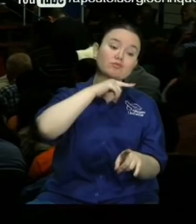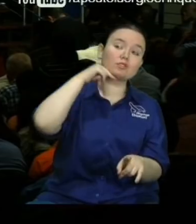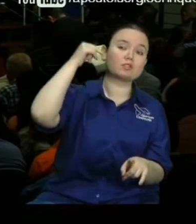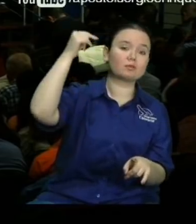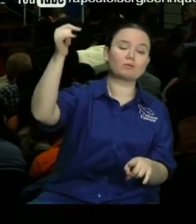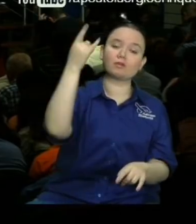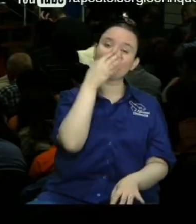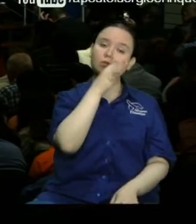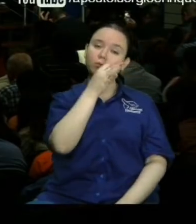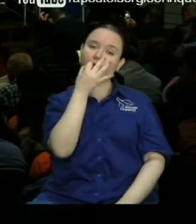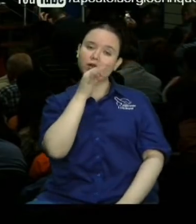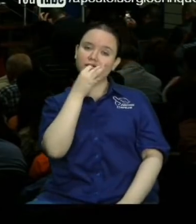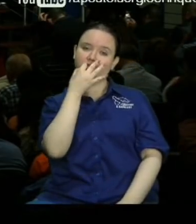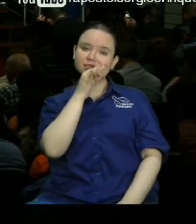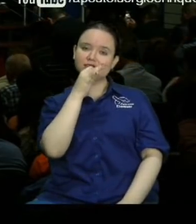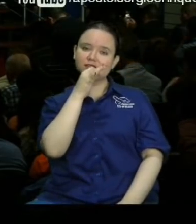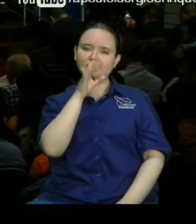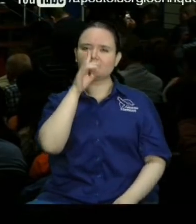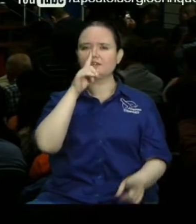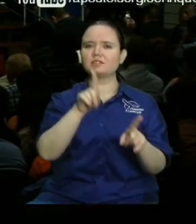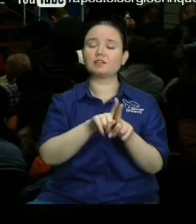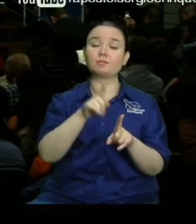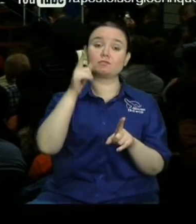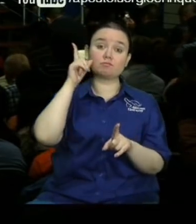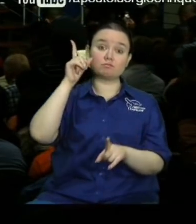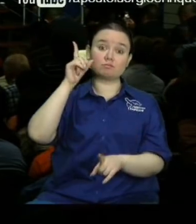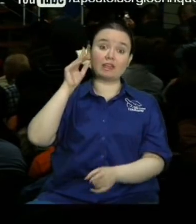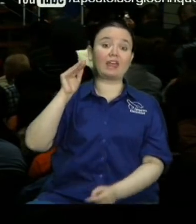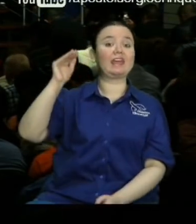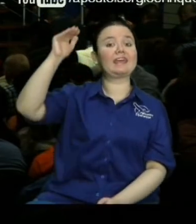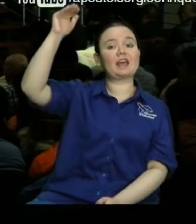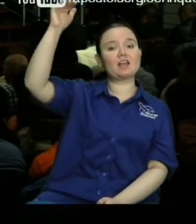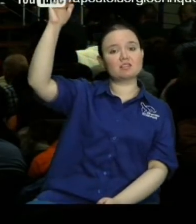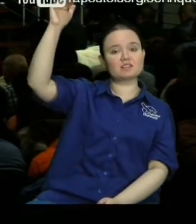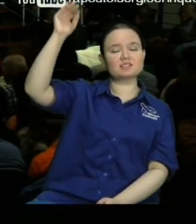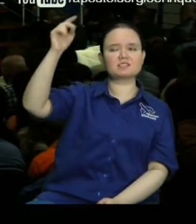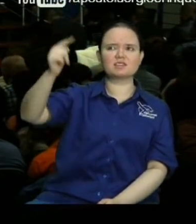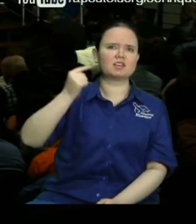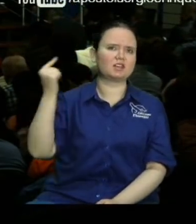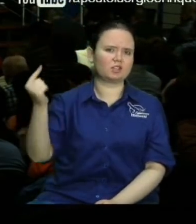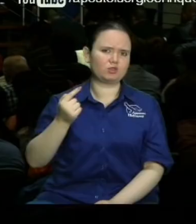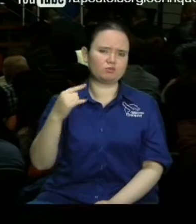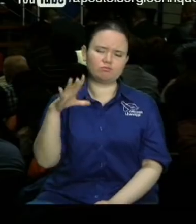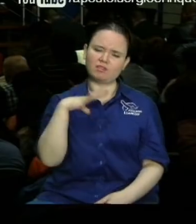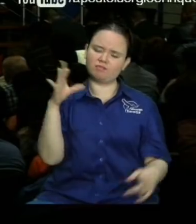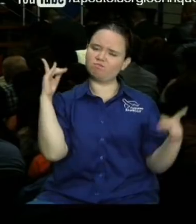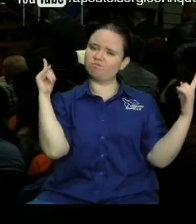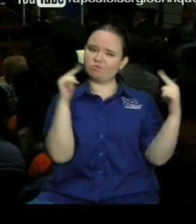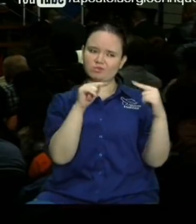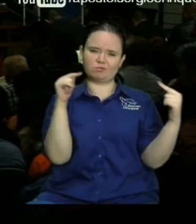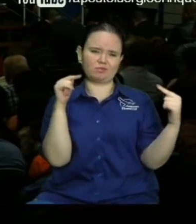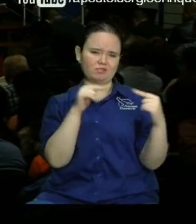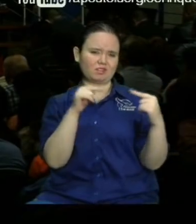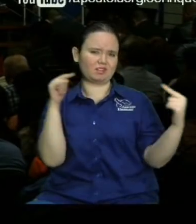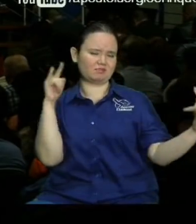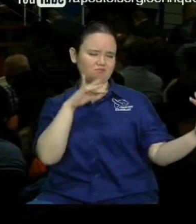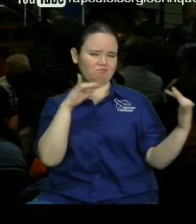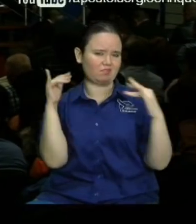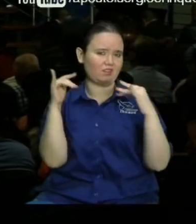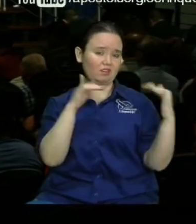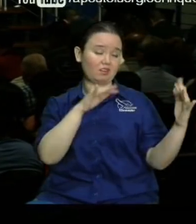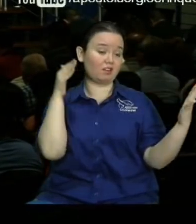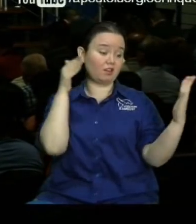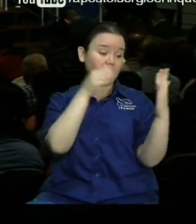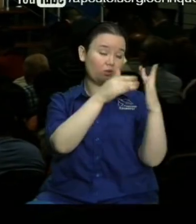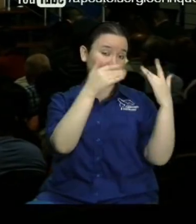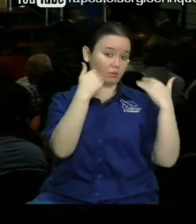había también gigantes y todo lo que ocurre en Génesis 6. Hubo un ataque despiadado contra la humanidad en el